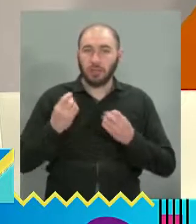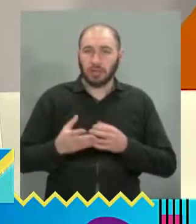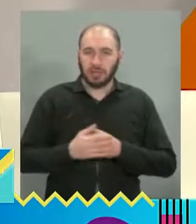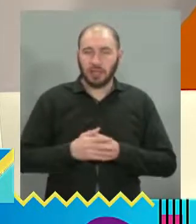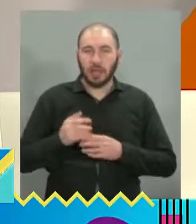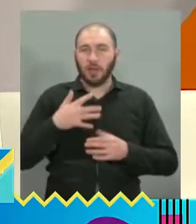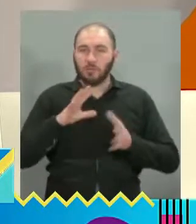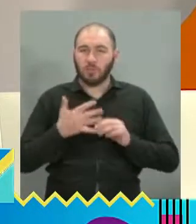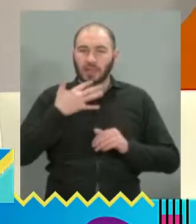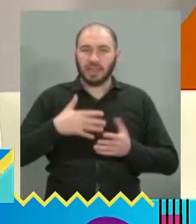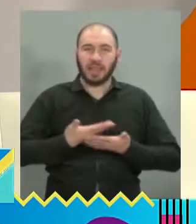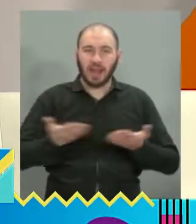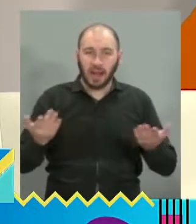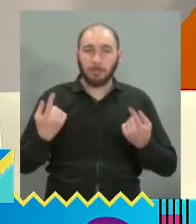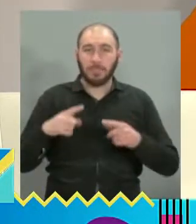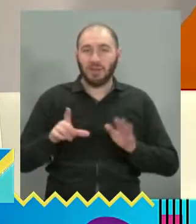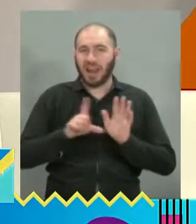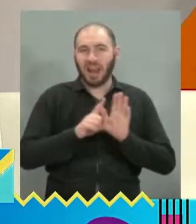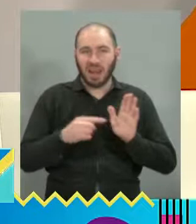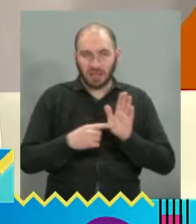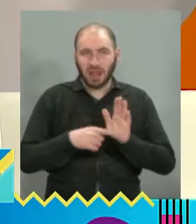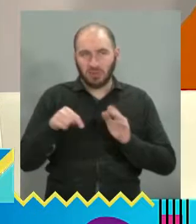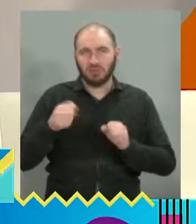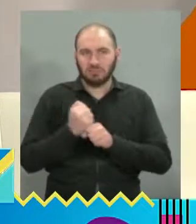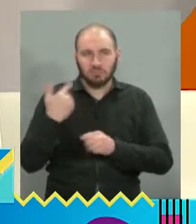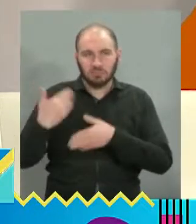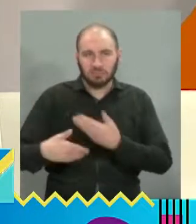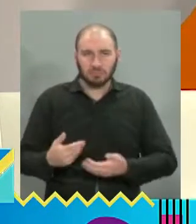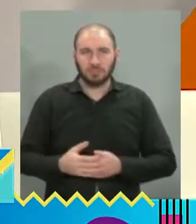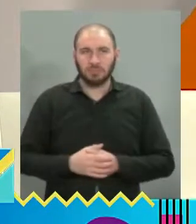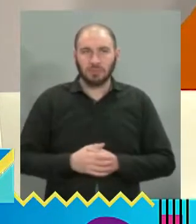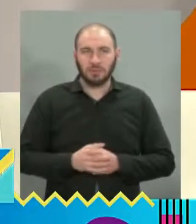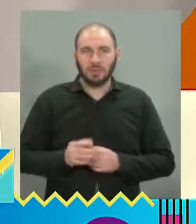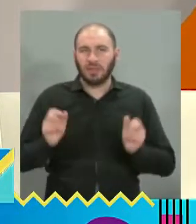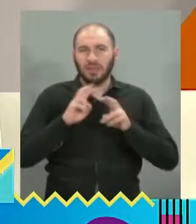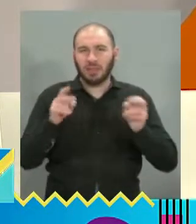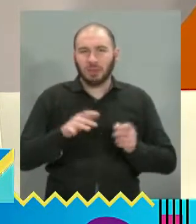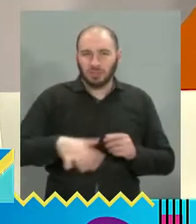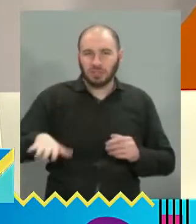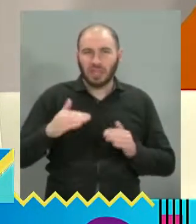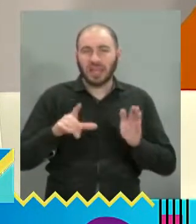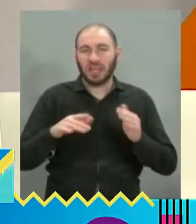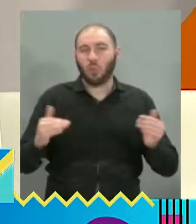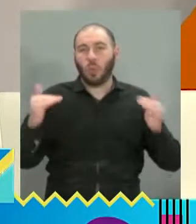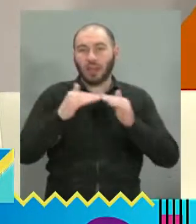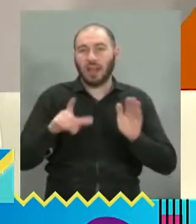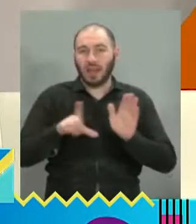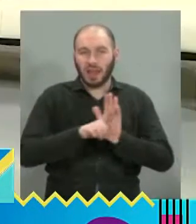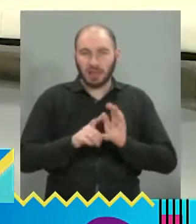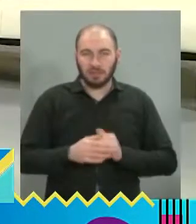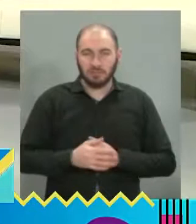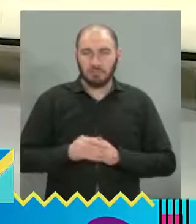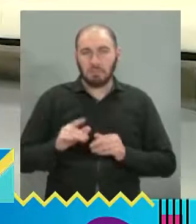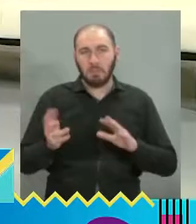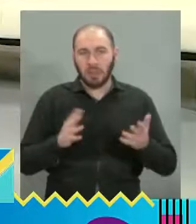una interpretación amplia. Pero bueno, a nivel legislativo se está trabajando. Es más una cuestión social. La igualdad legal, más o menos,